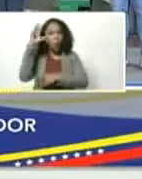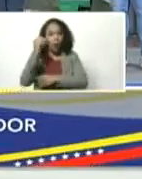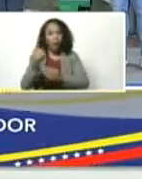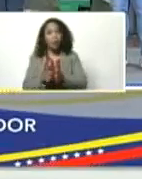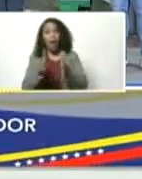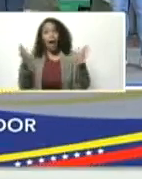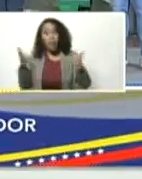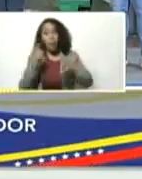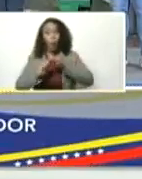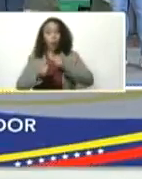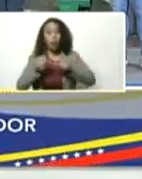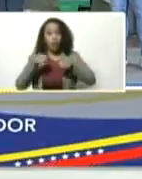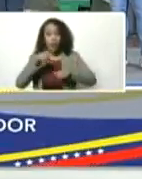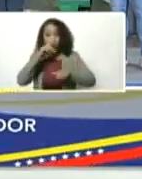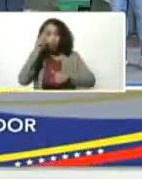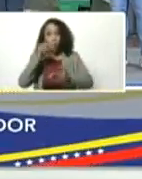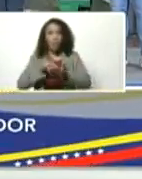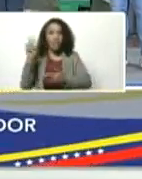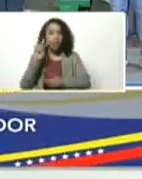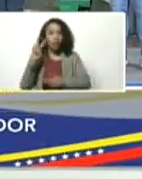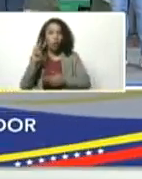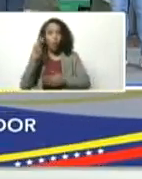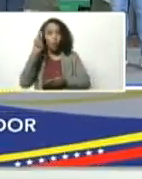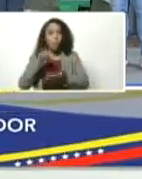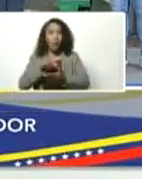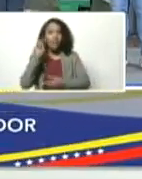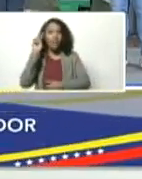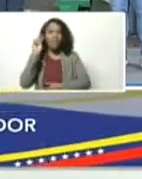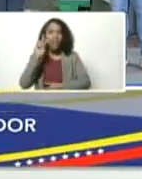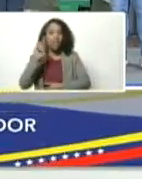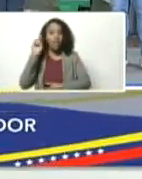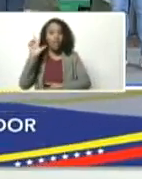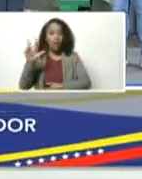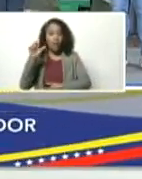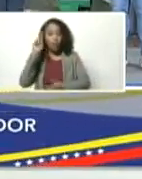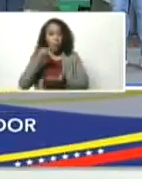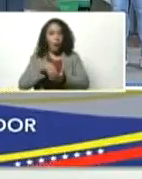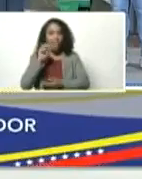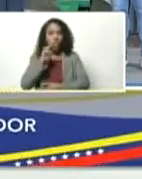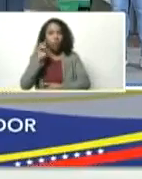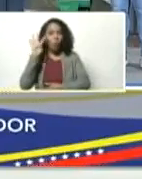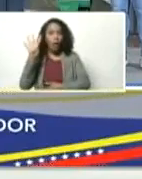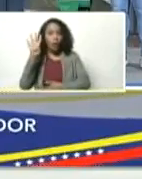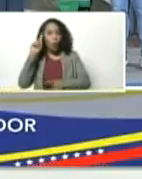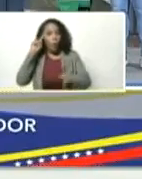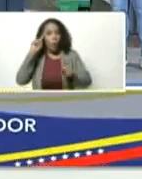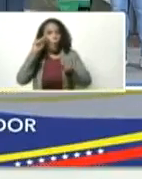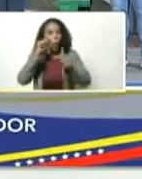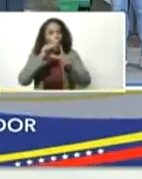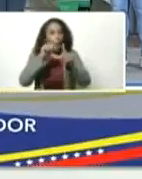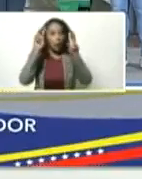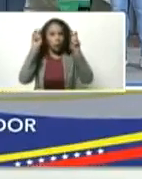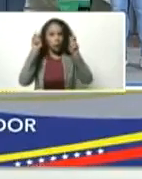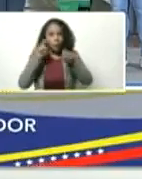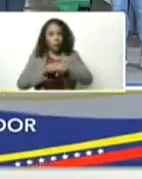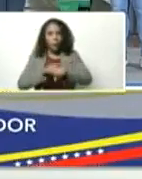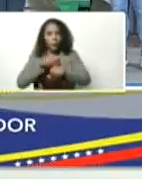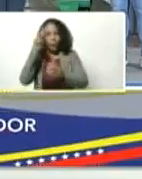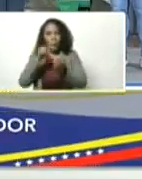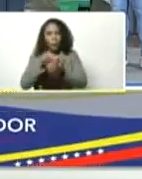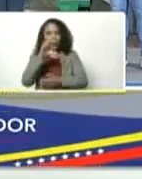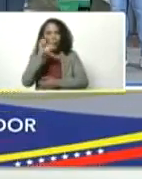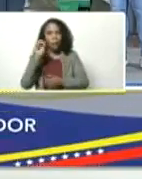cosas en este año 2022, 2023, 2024, rumbo a la nueva época